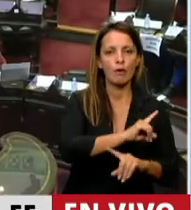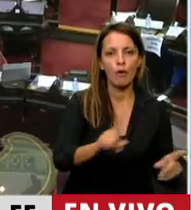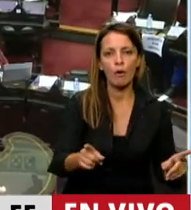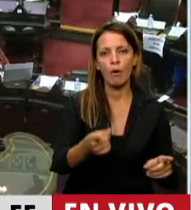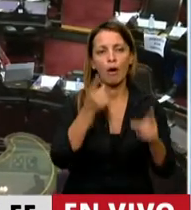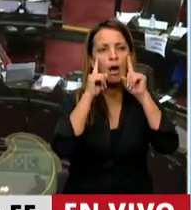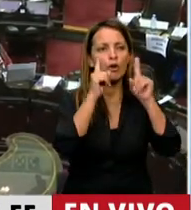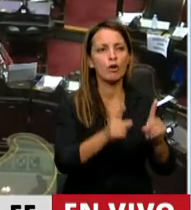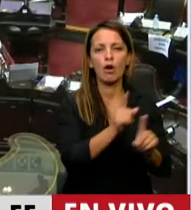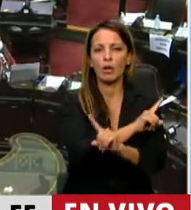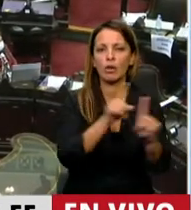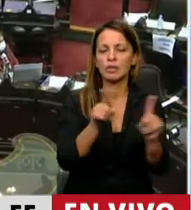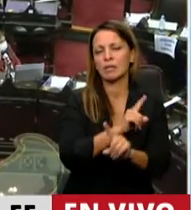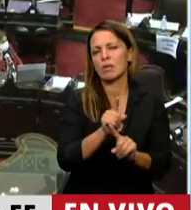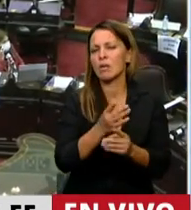reconocer